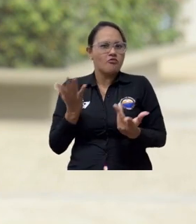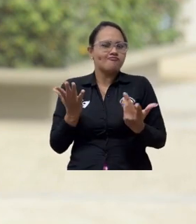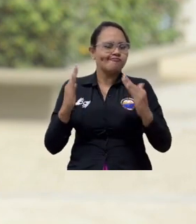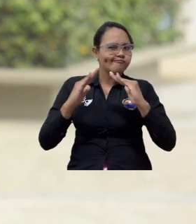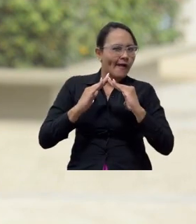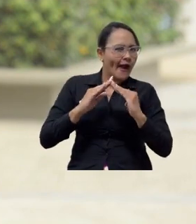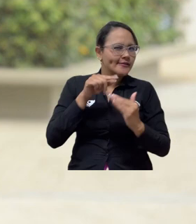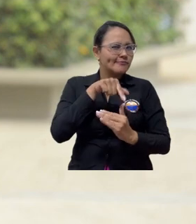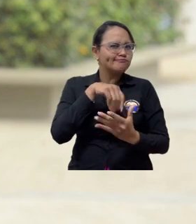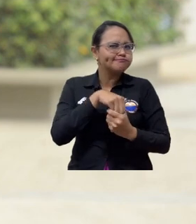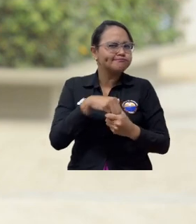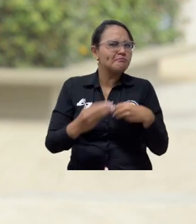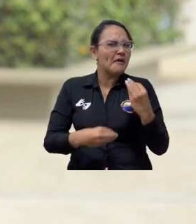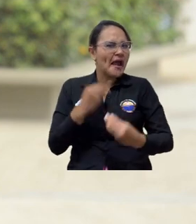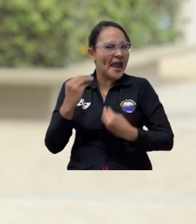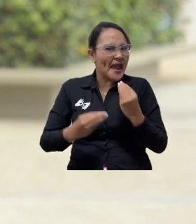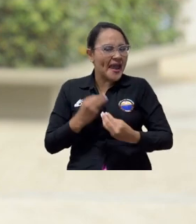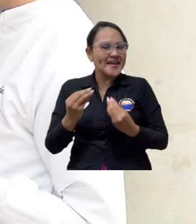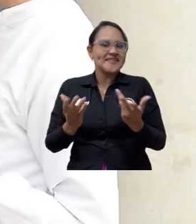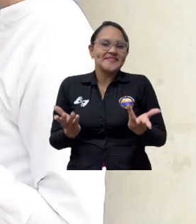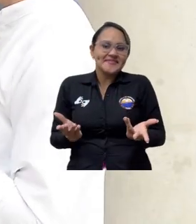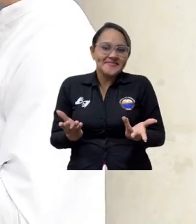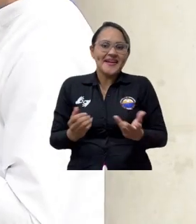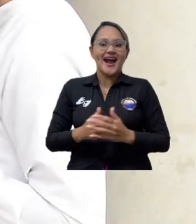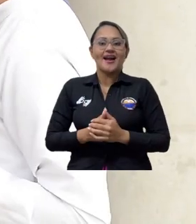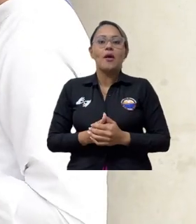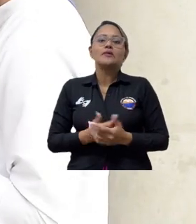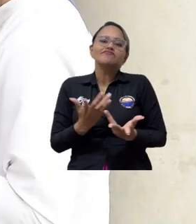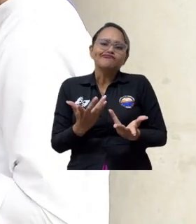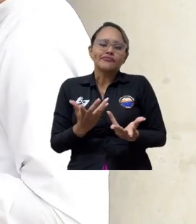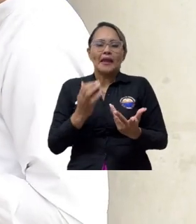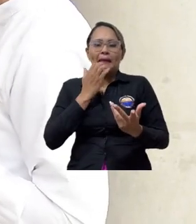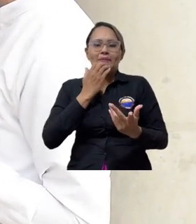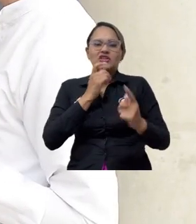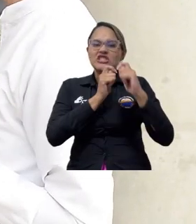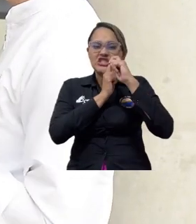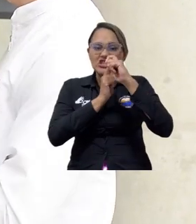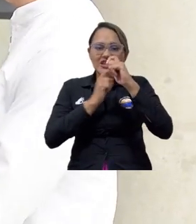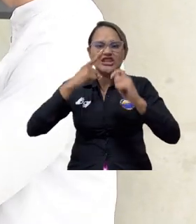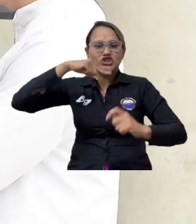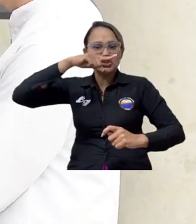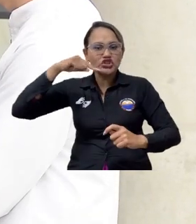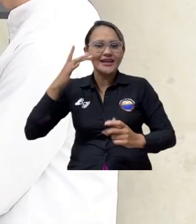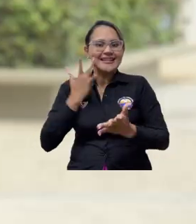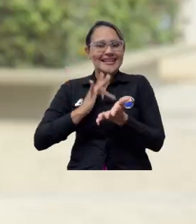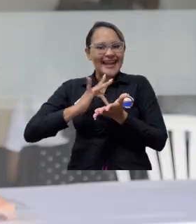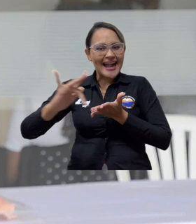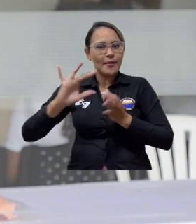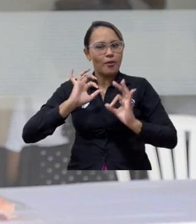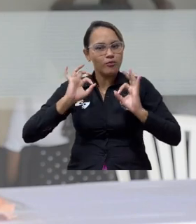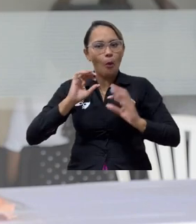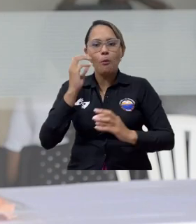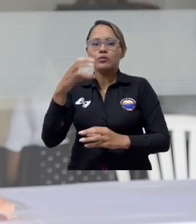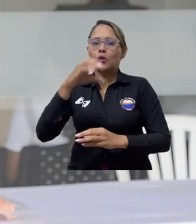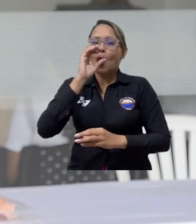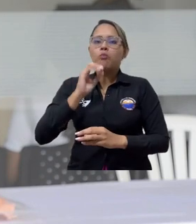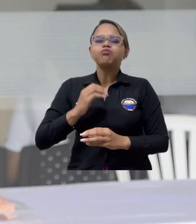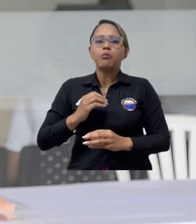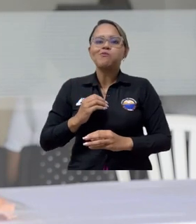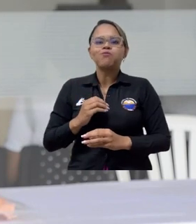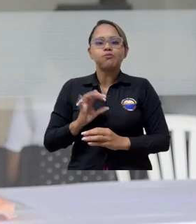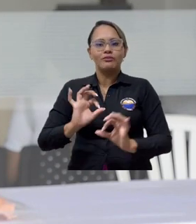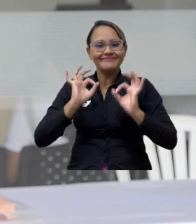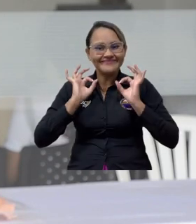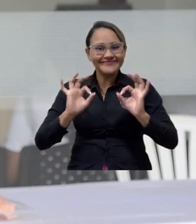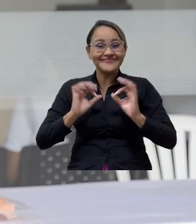como por ejemplo usar seda dental, el enjuague bucal y el cepillado tres veces al día. Aporta conocimiento, ¿no?